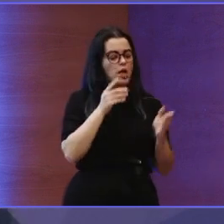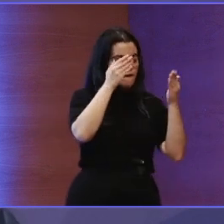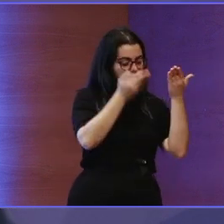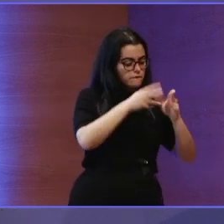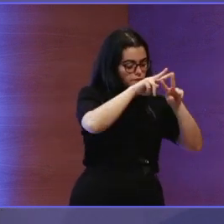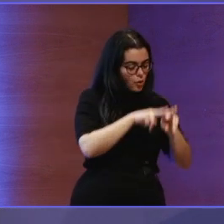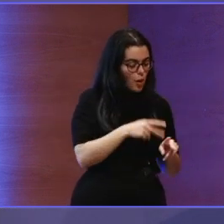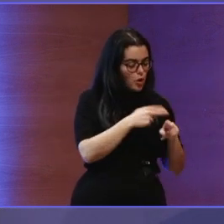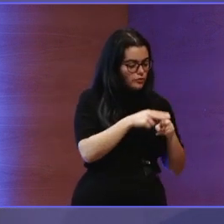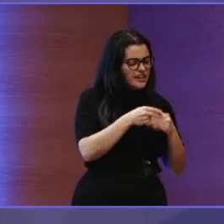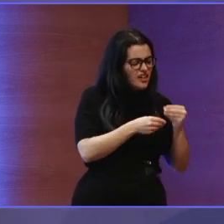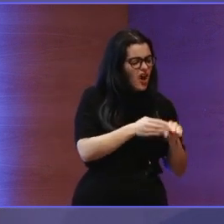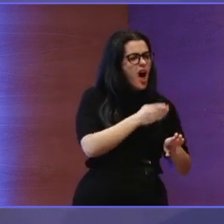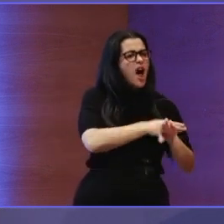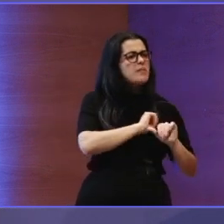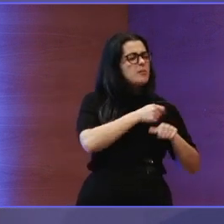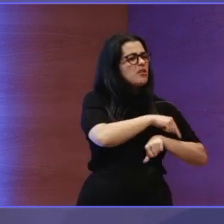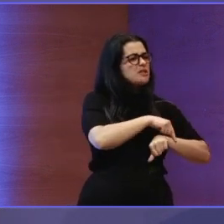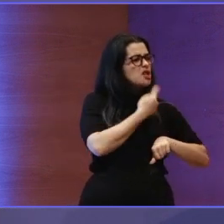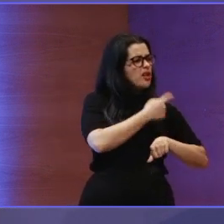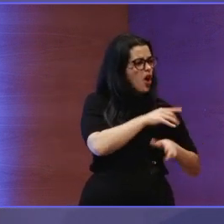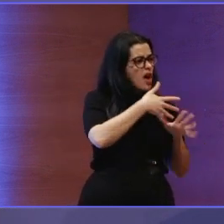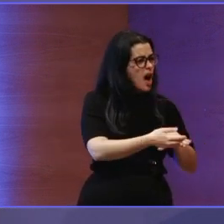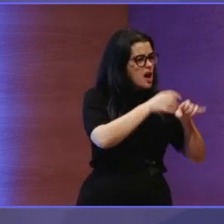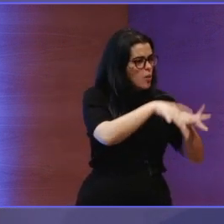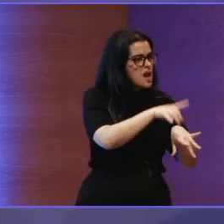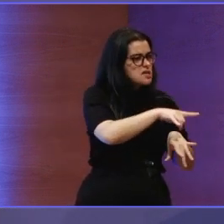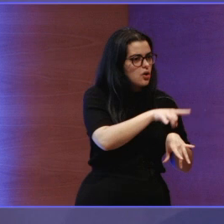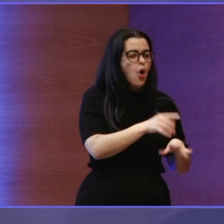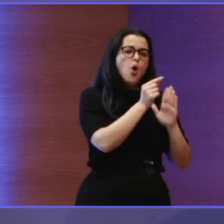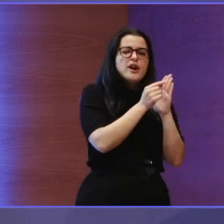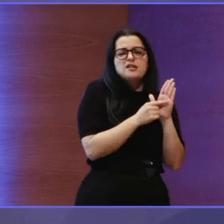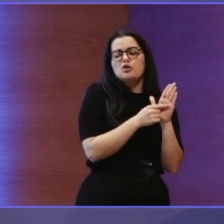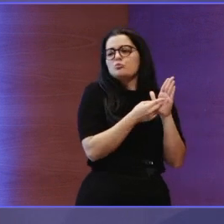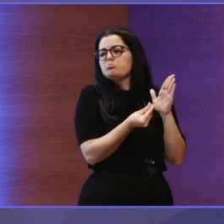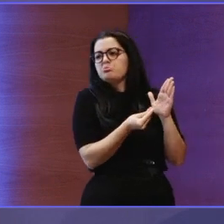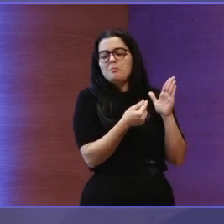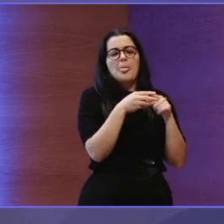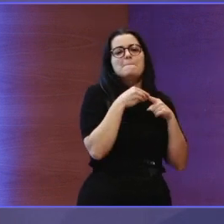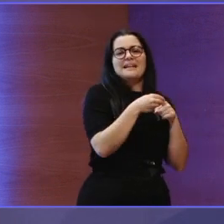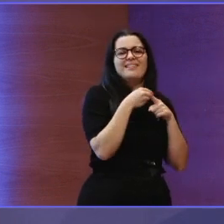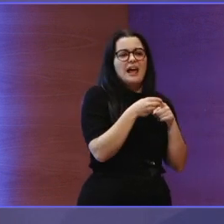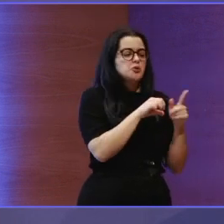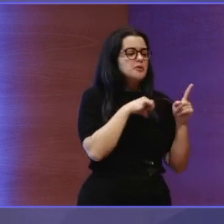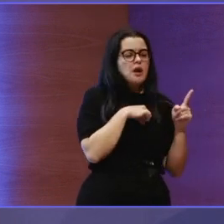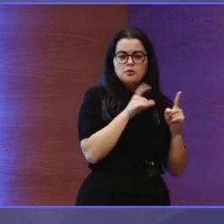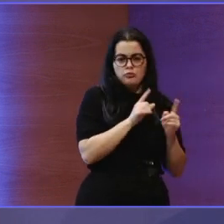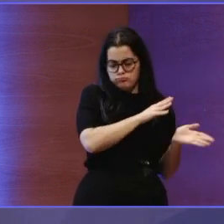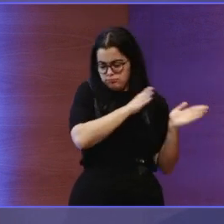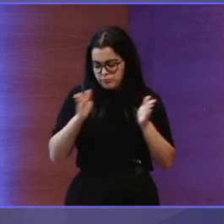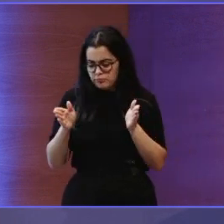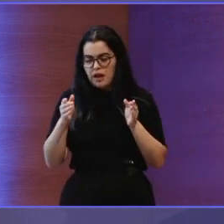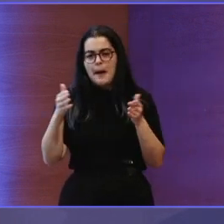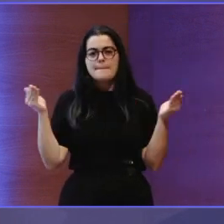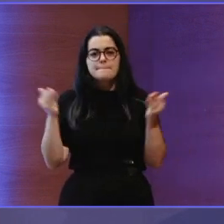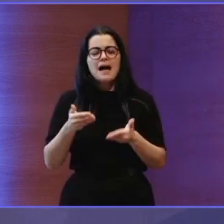política se ha hecho como se dijo o o o de requisitos meramente materiales o personales a evaluar si realmente